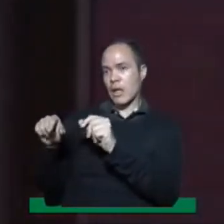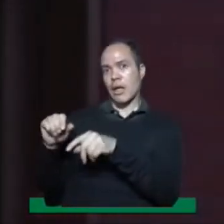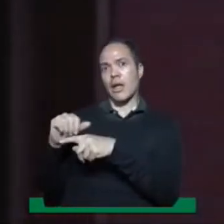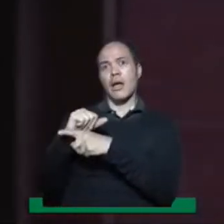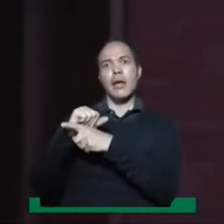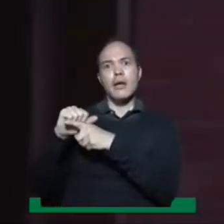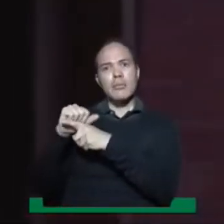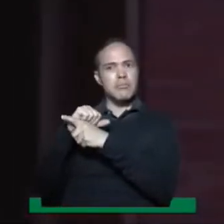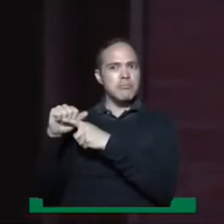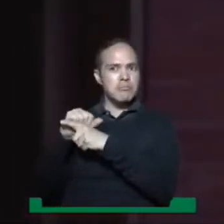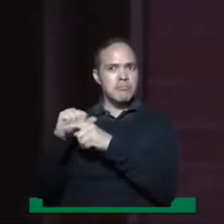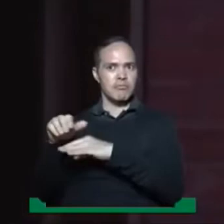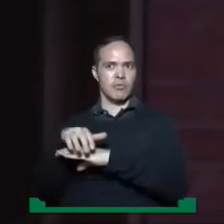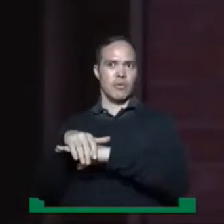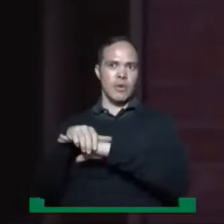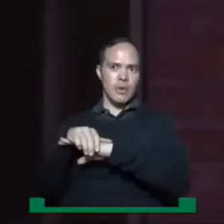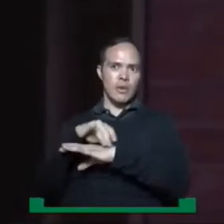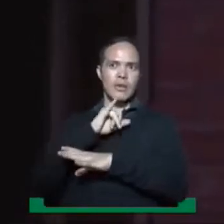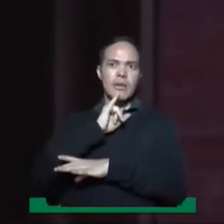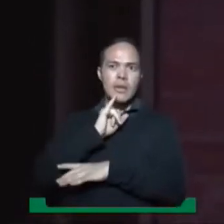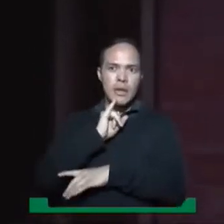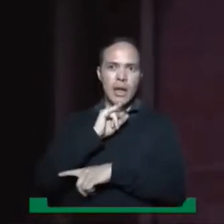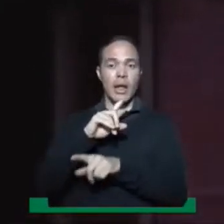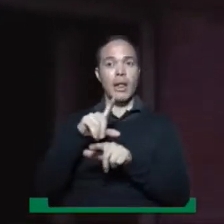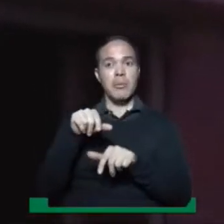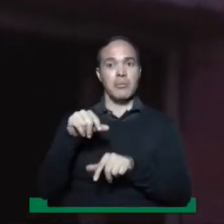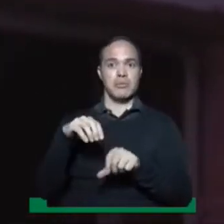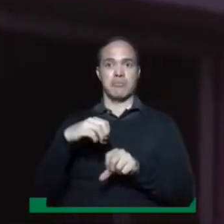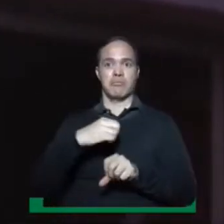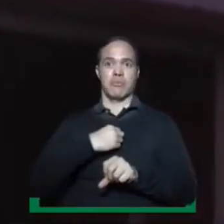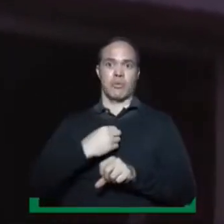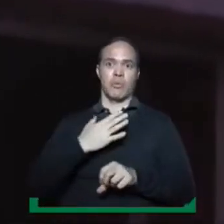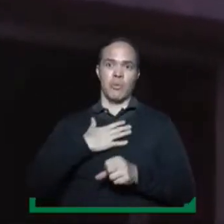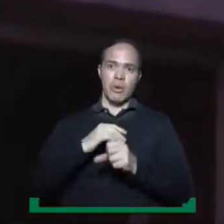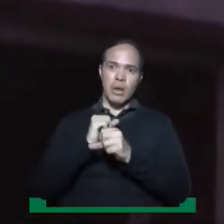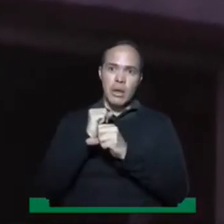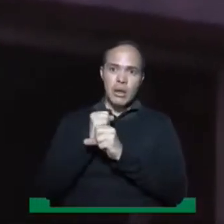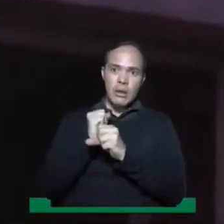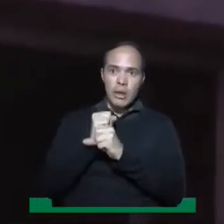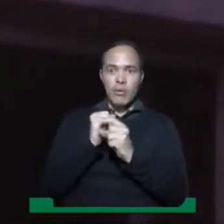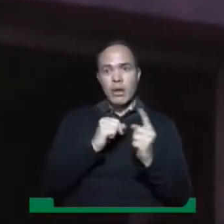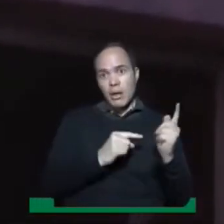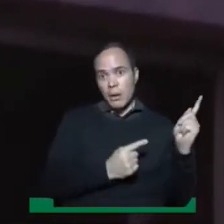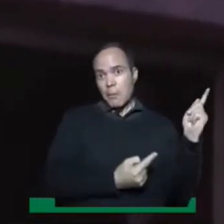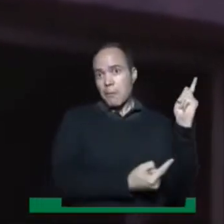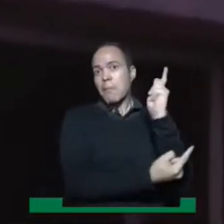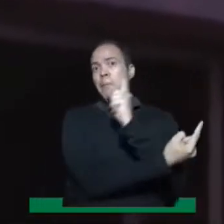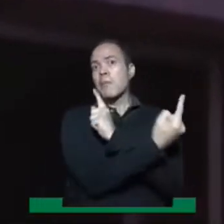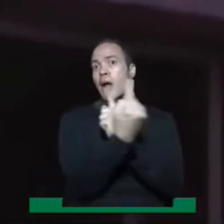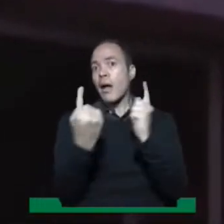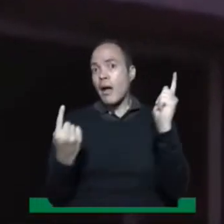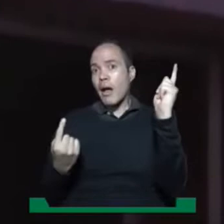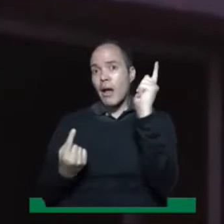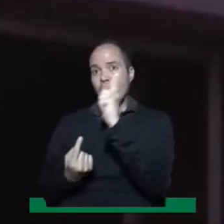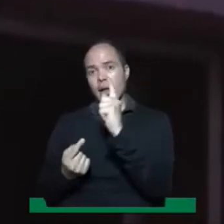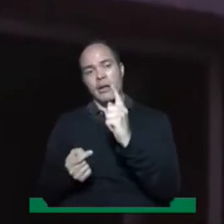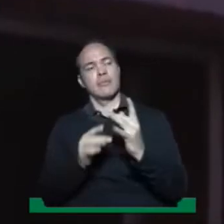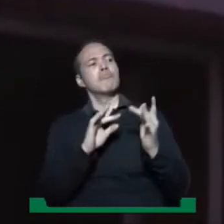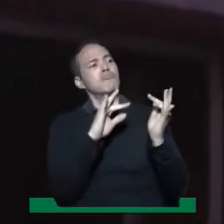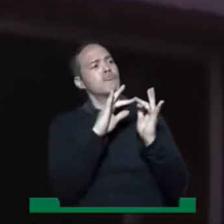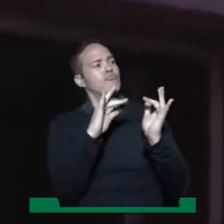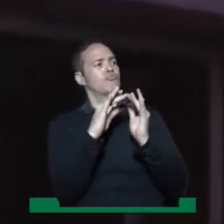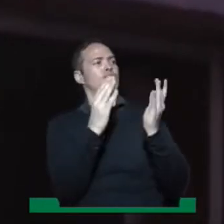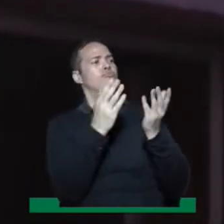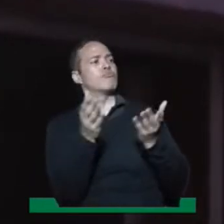y que podía ser una oportunidad de trabajo es más al principio ni siquiera se tenía mentalidad de